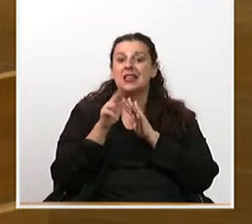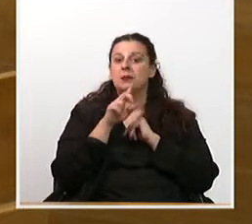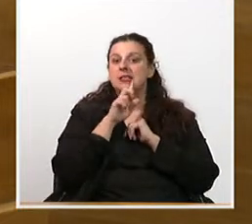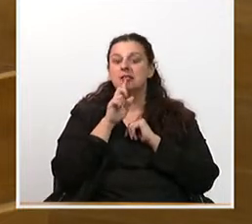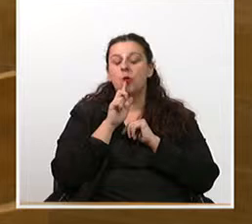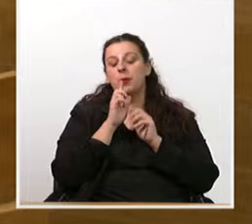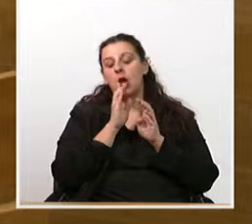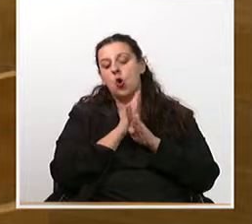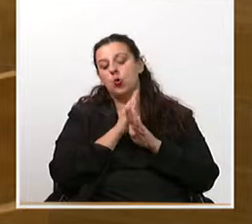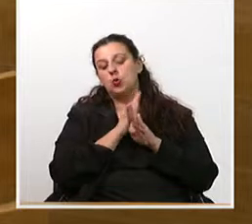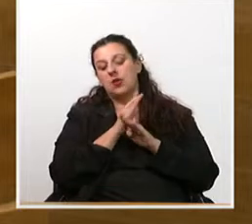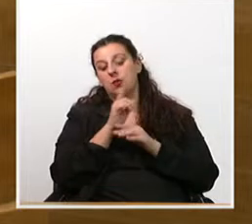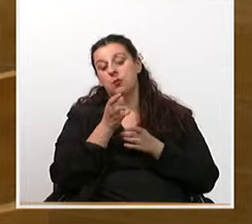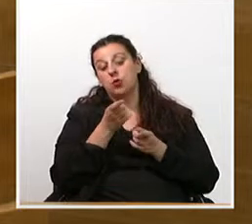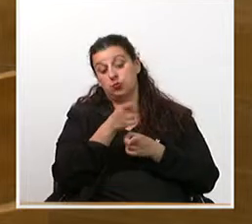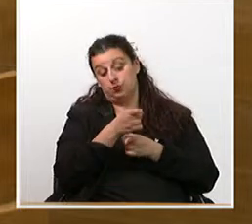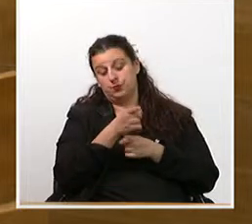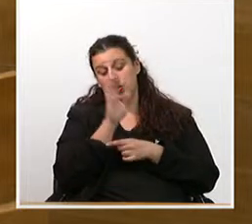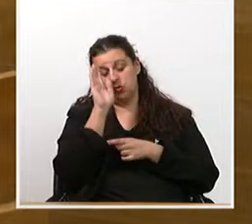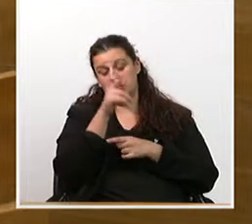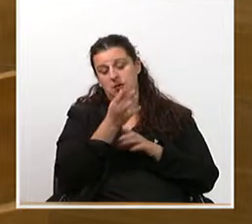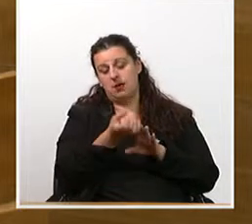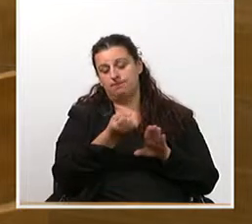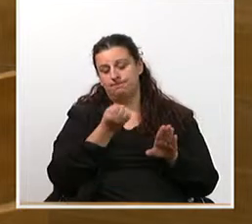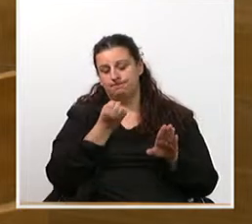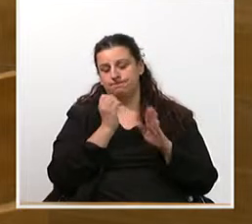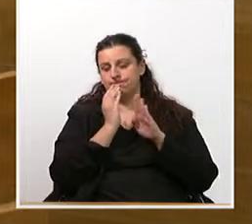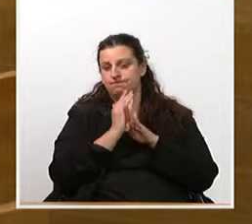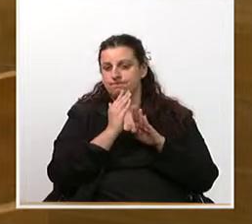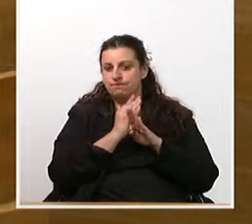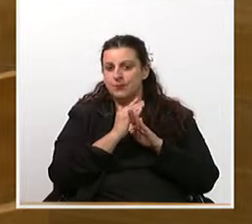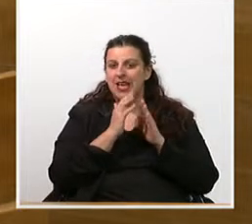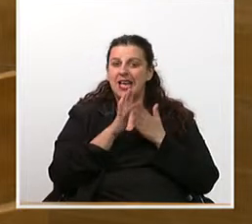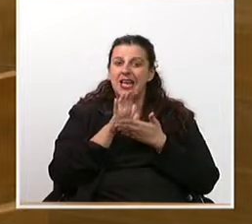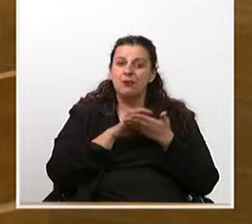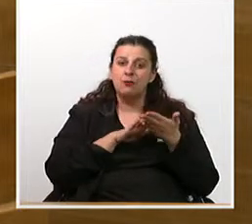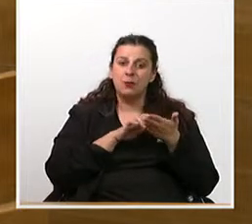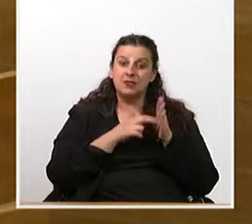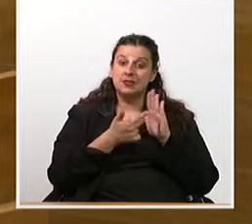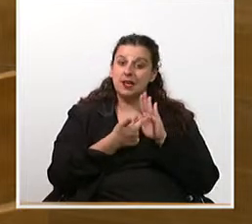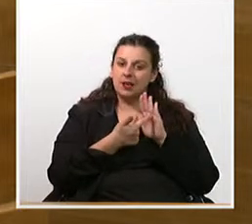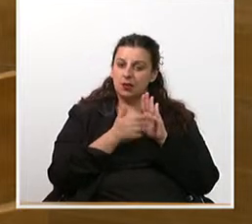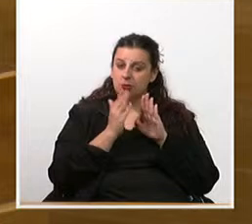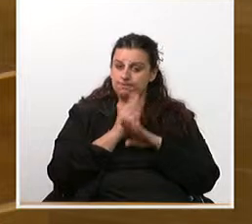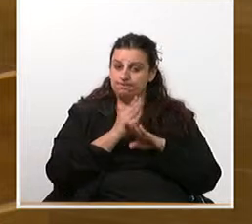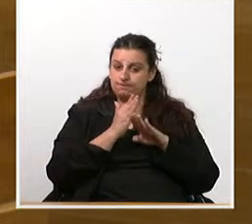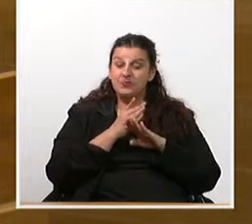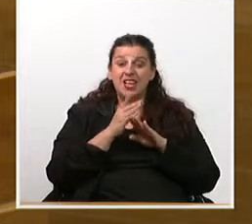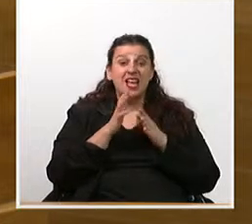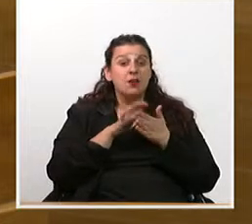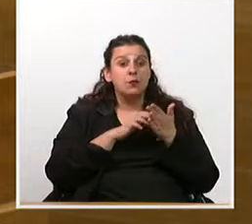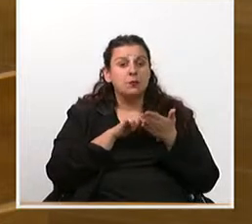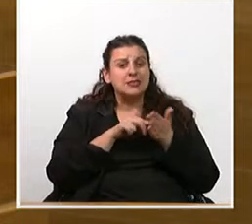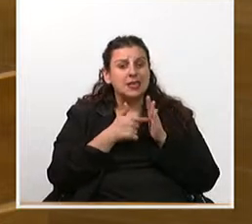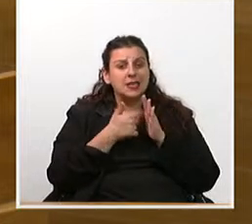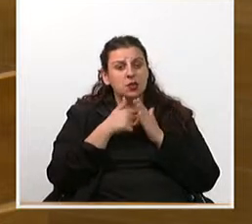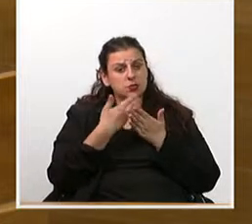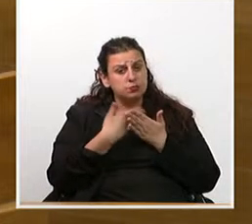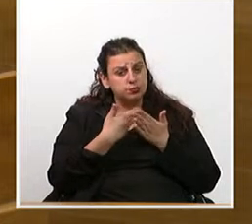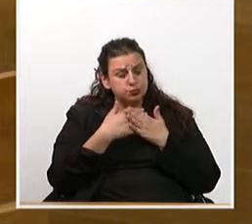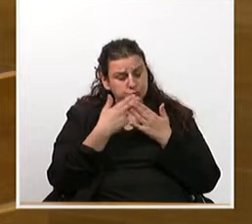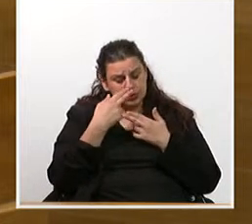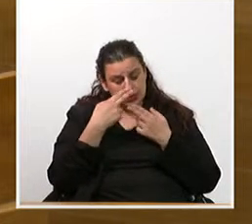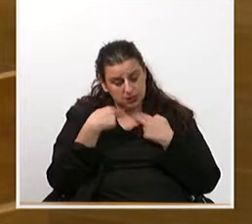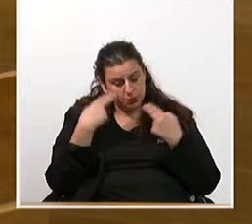información que está ocultando ved y son informes técnic el informes técnic que acrediten que sí que son de interés públic y